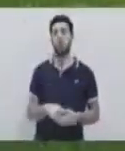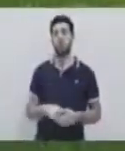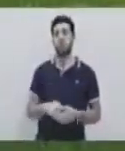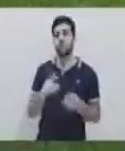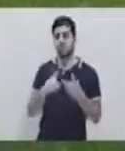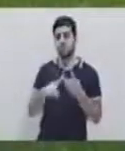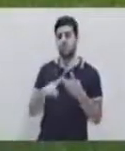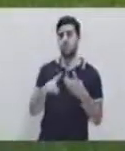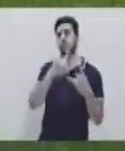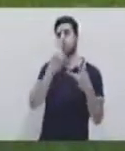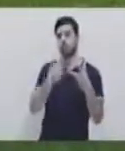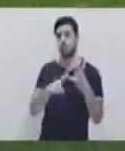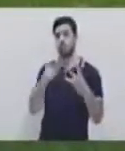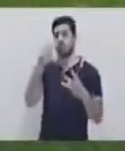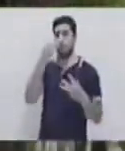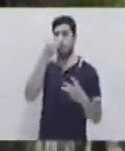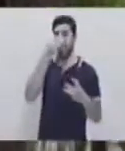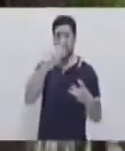dragón,